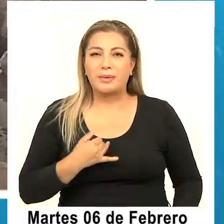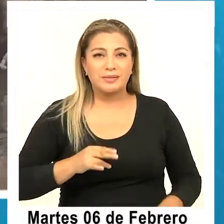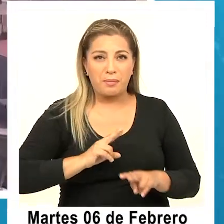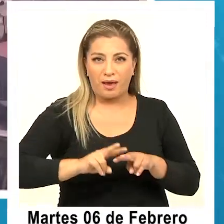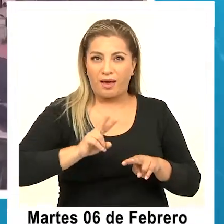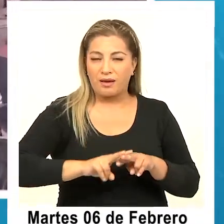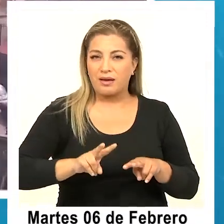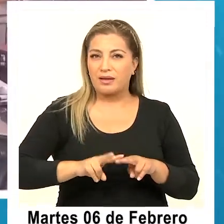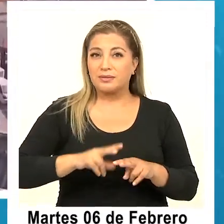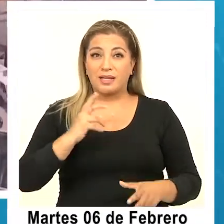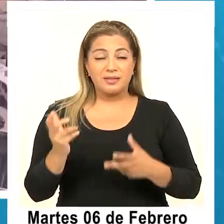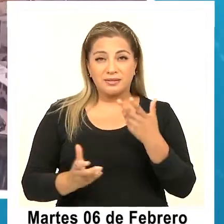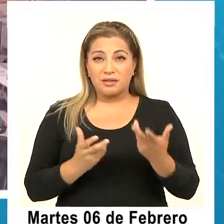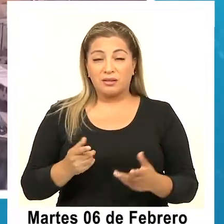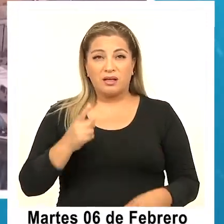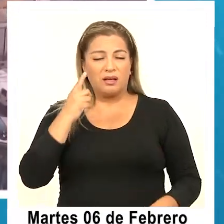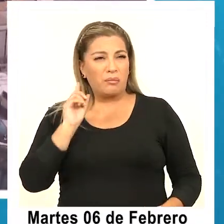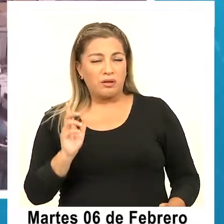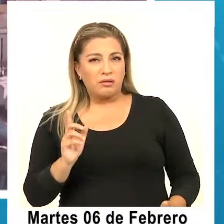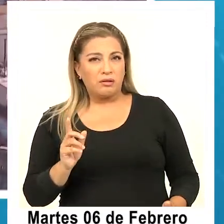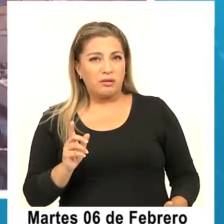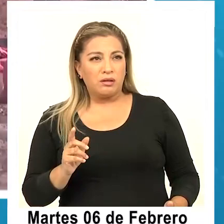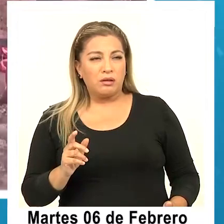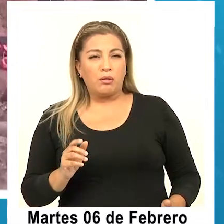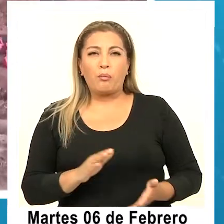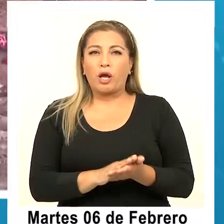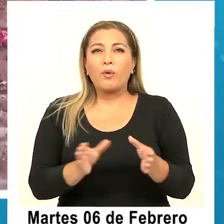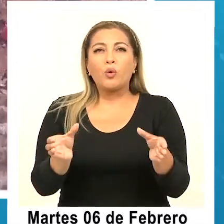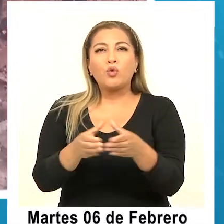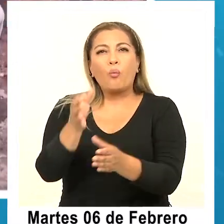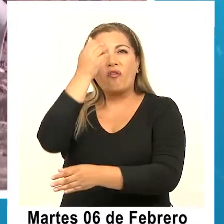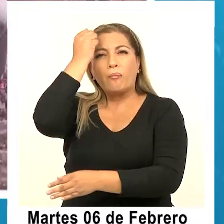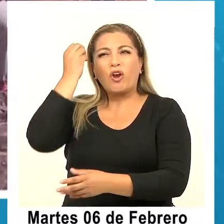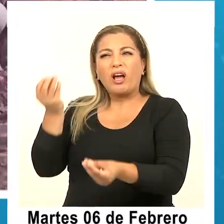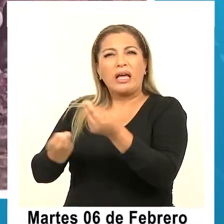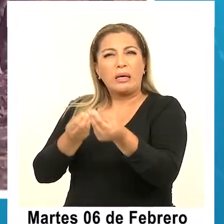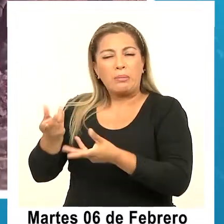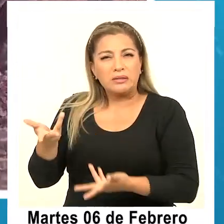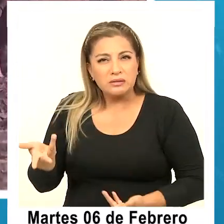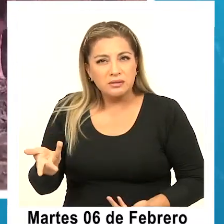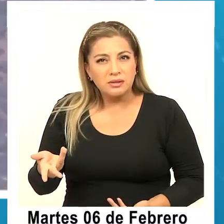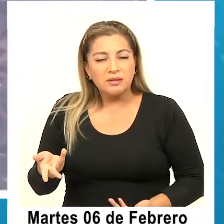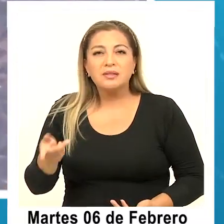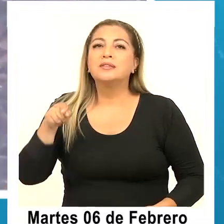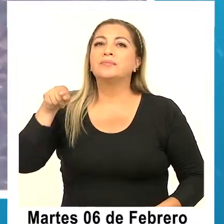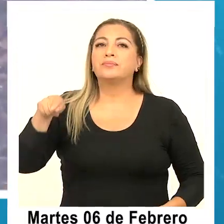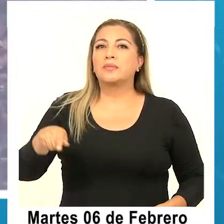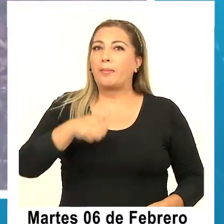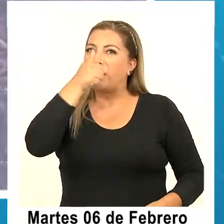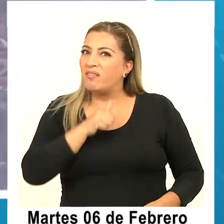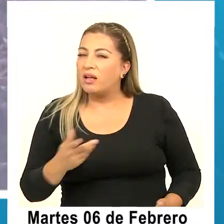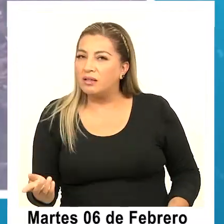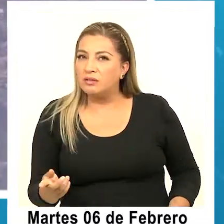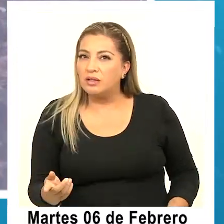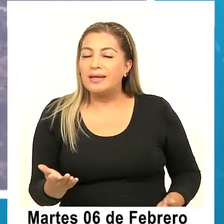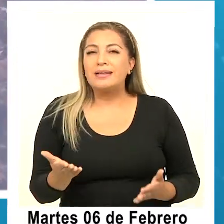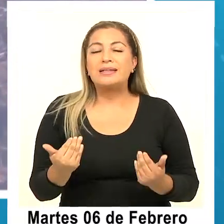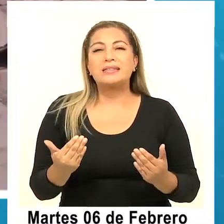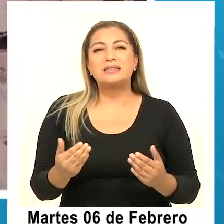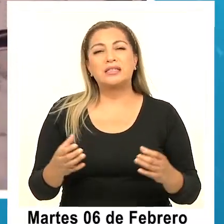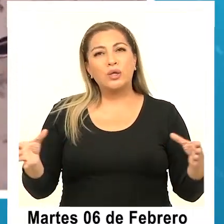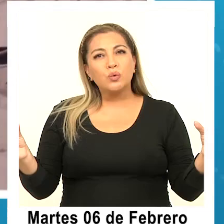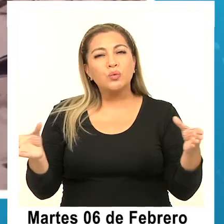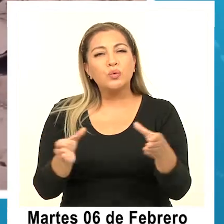aquello, pero el asunto es, ¿qué pasa con los cuerpos de bomberos? ¿Vamos a Ajá. seguir tener cuerpos de bomberos privados? ¿No se necesitaría una